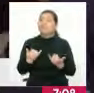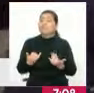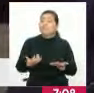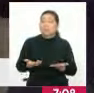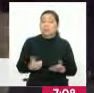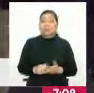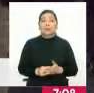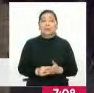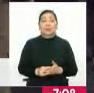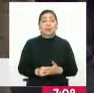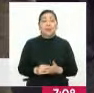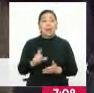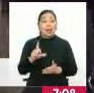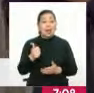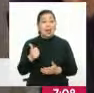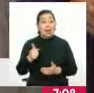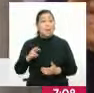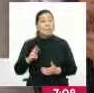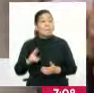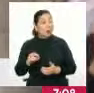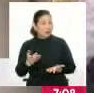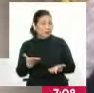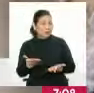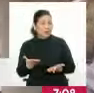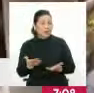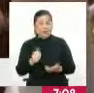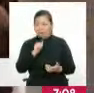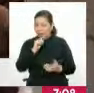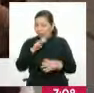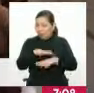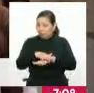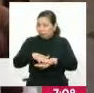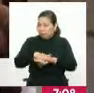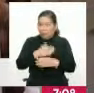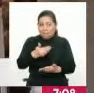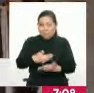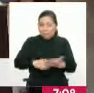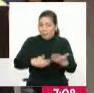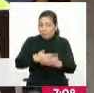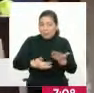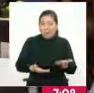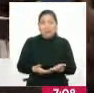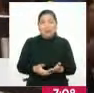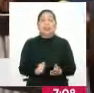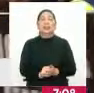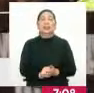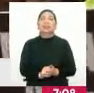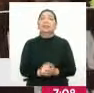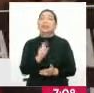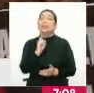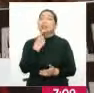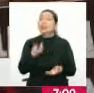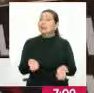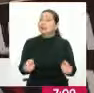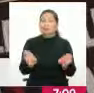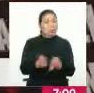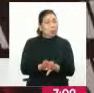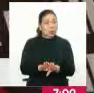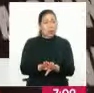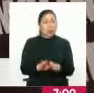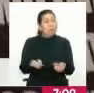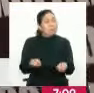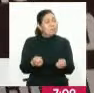la Municipalidad de La Molina ha incurrido en una falta administrativa, por lo cual pues ordenó se cierre la vía, se